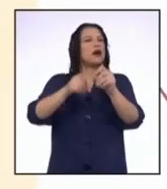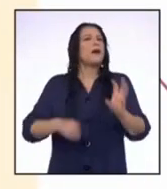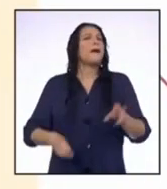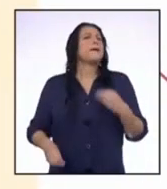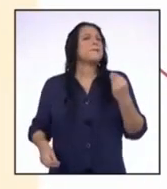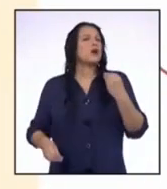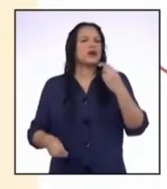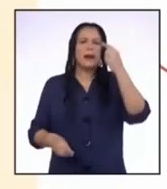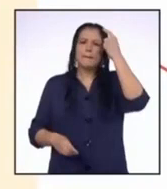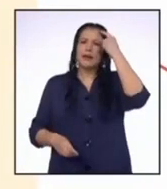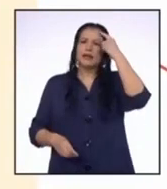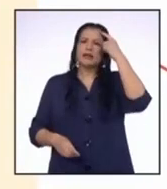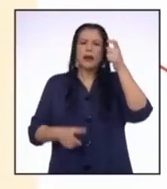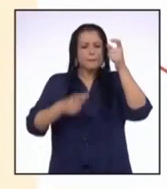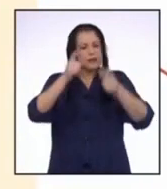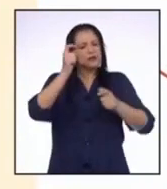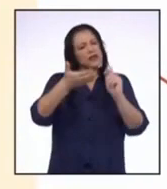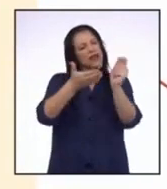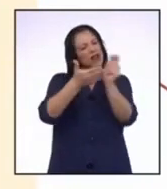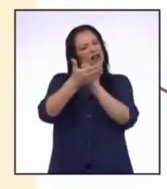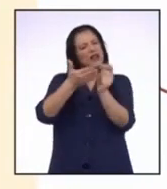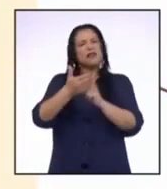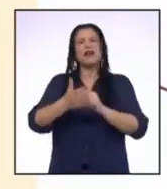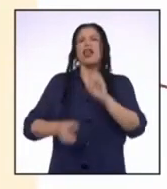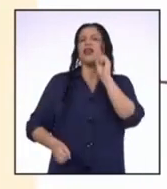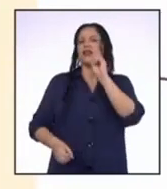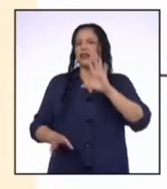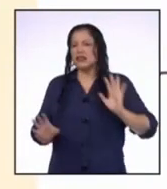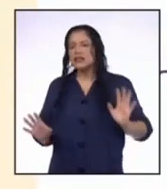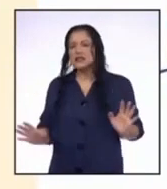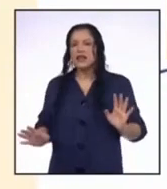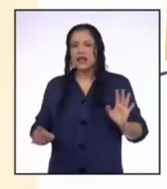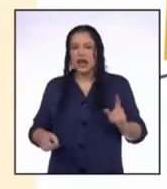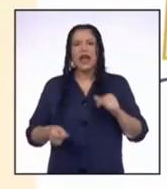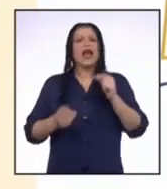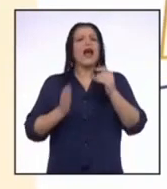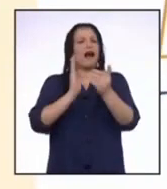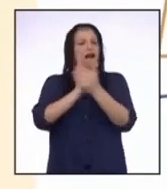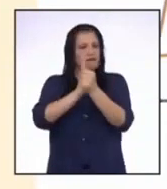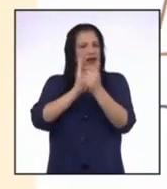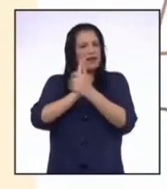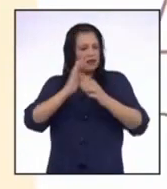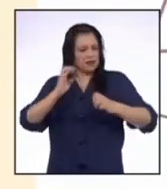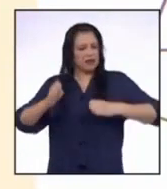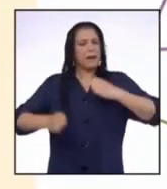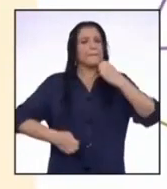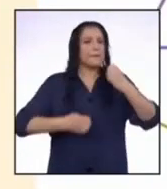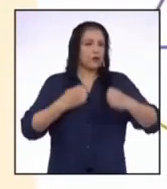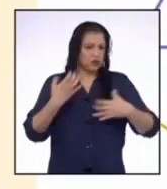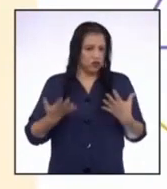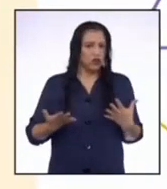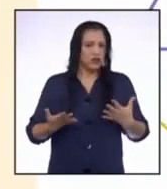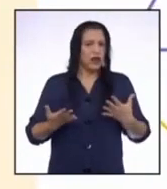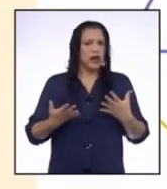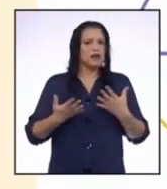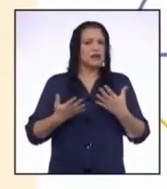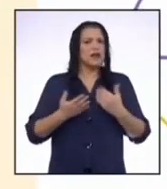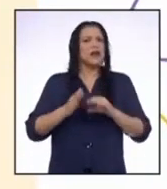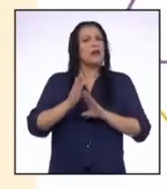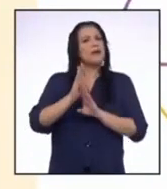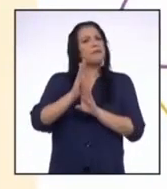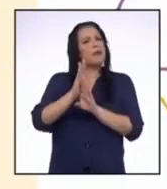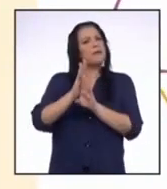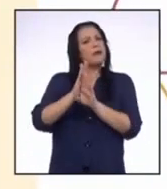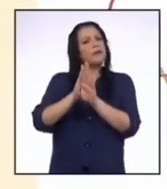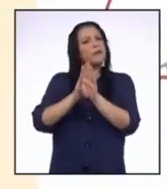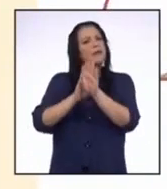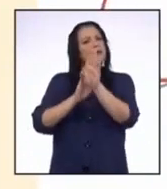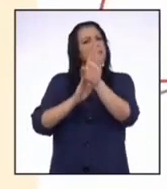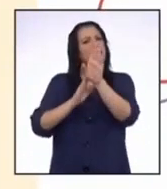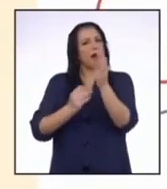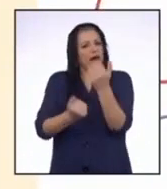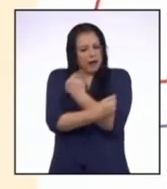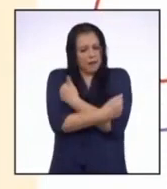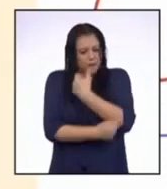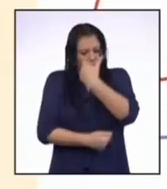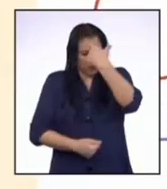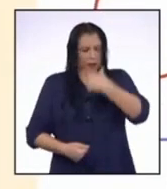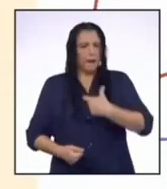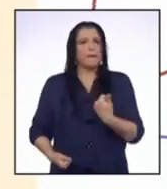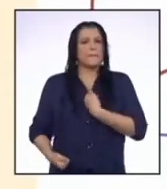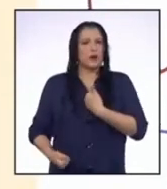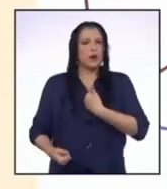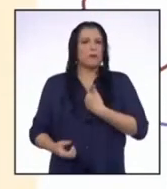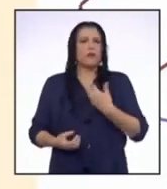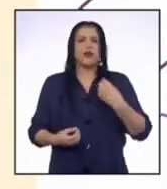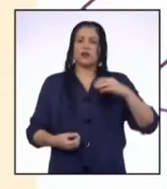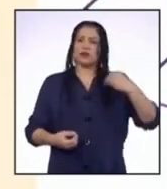crees que los autores afirman que las habilidades emocionales aumentan la autoestima de los adolescentes